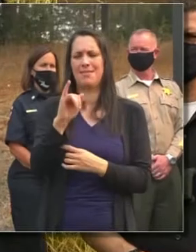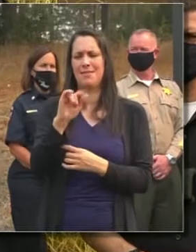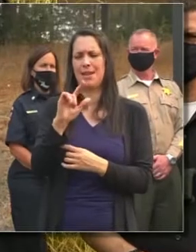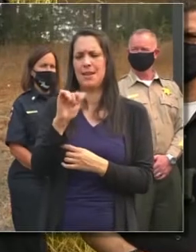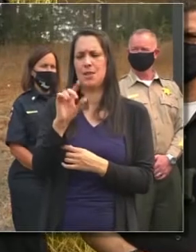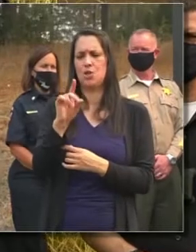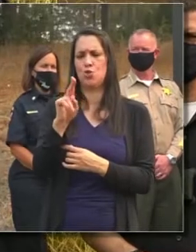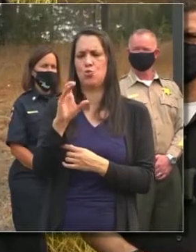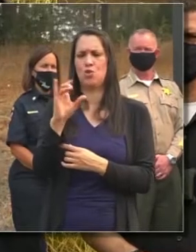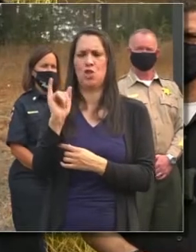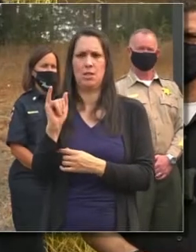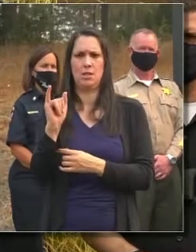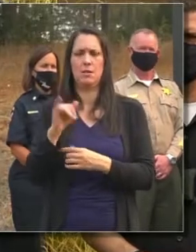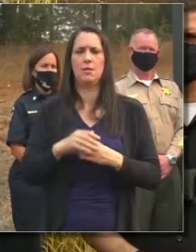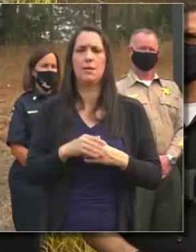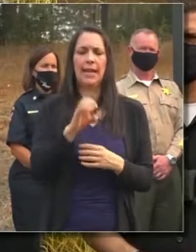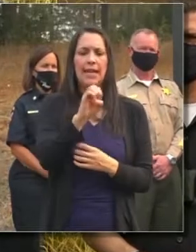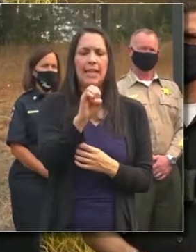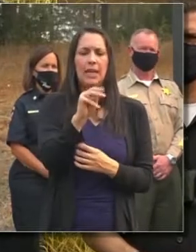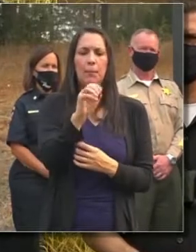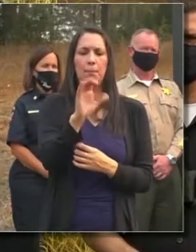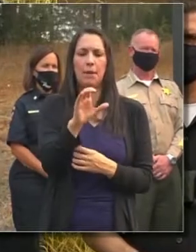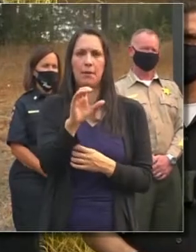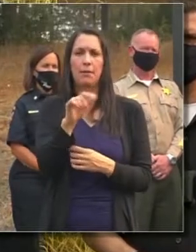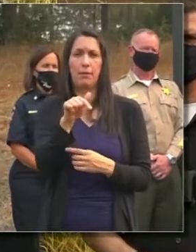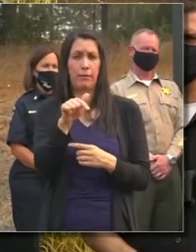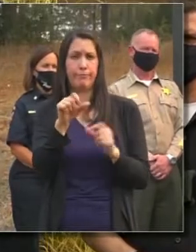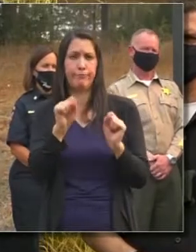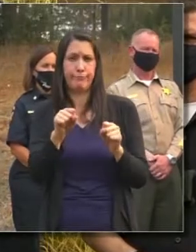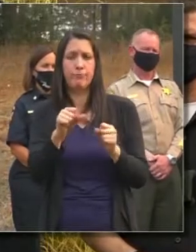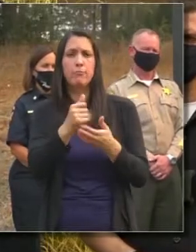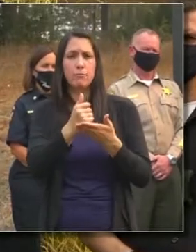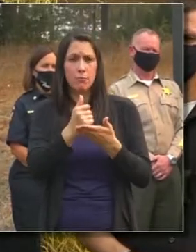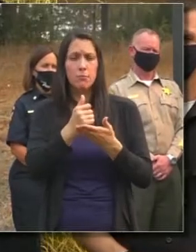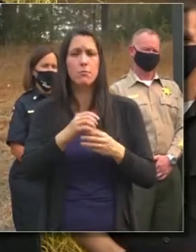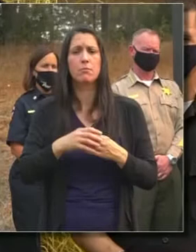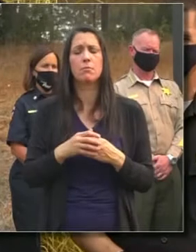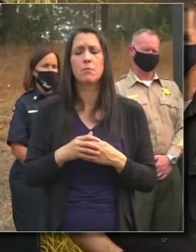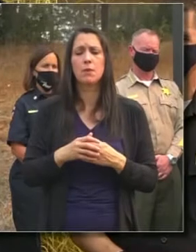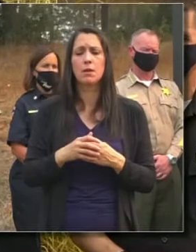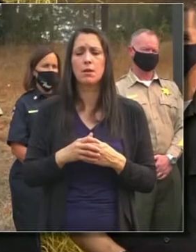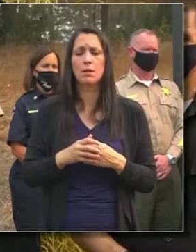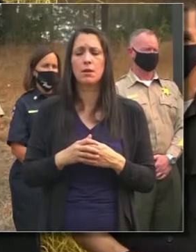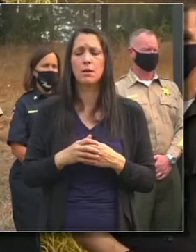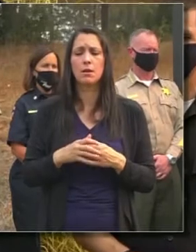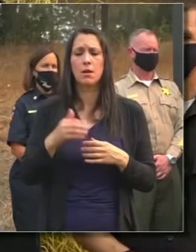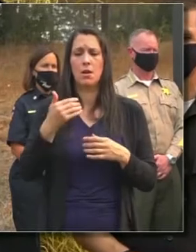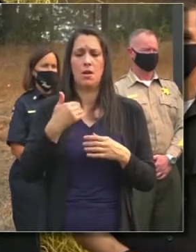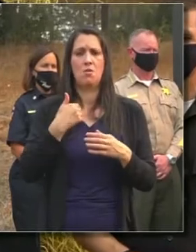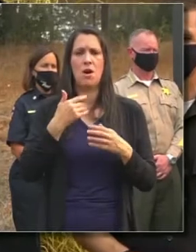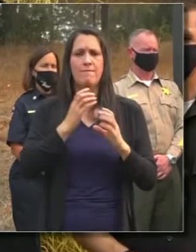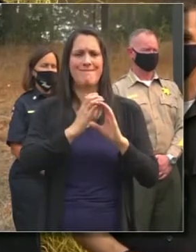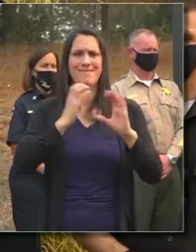y con el equipo y mch hemos entonces traído